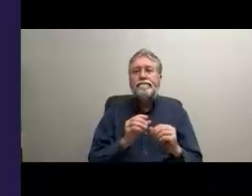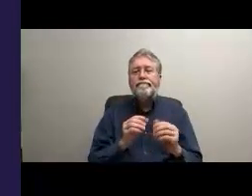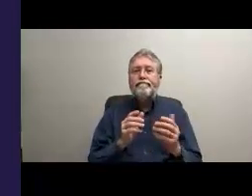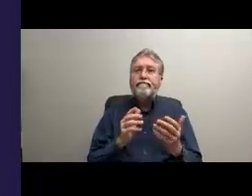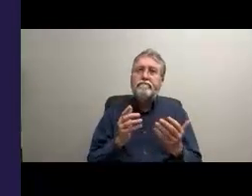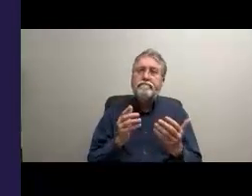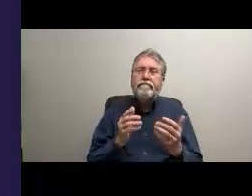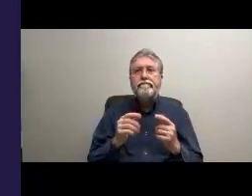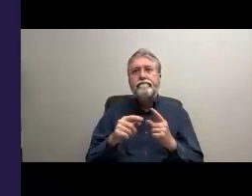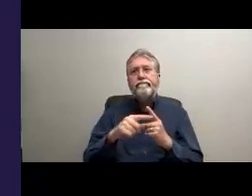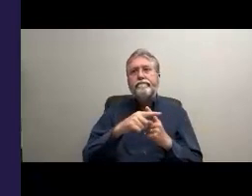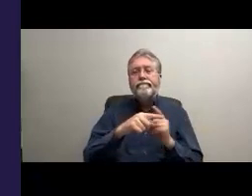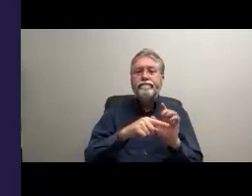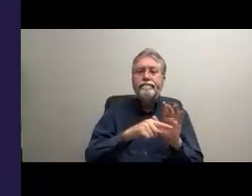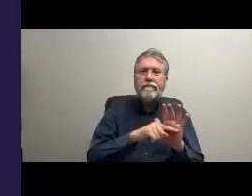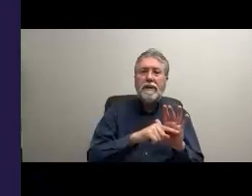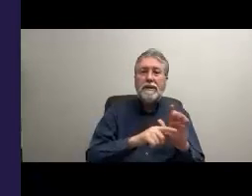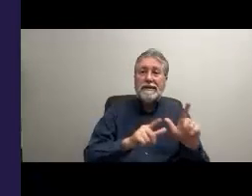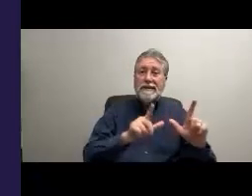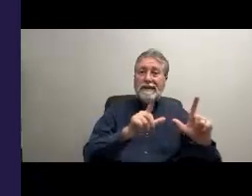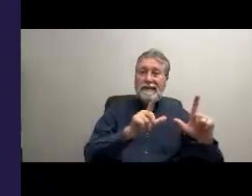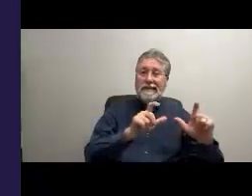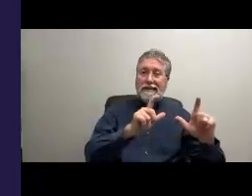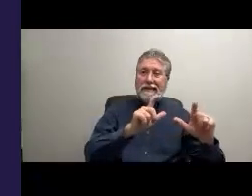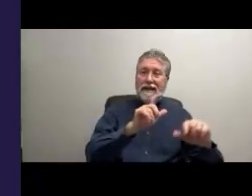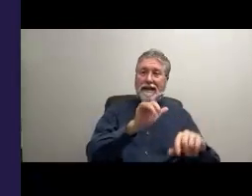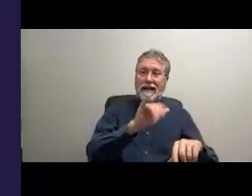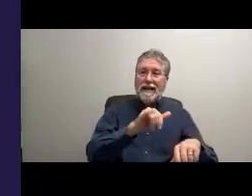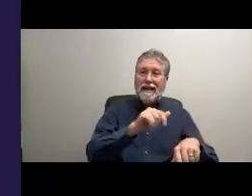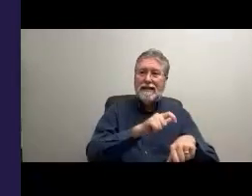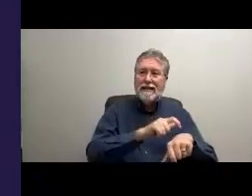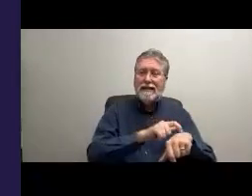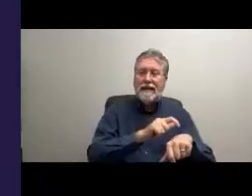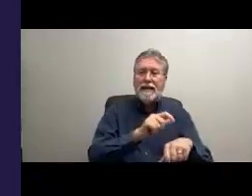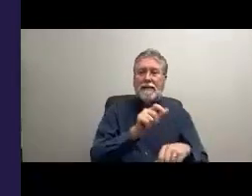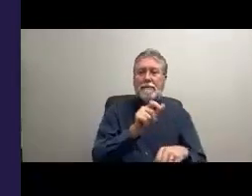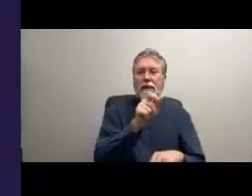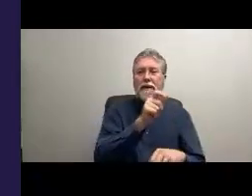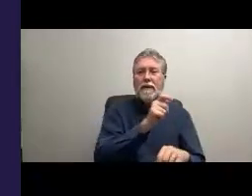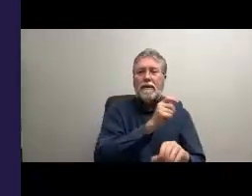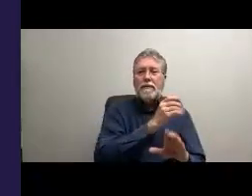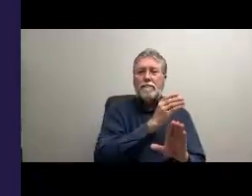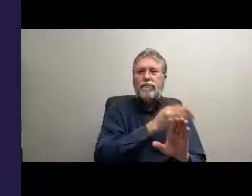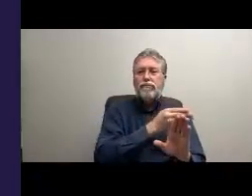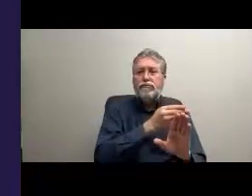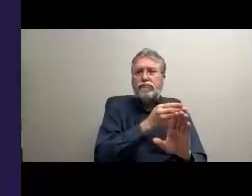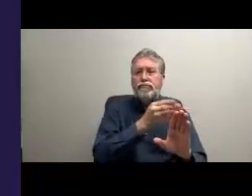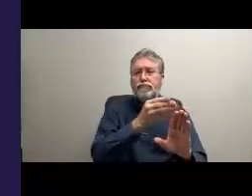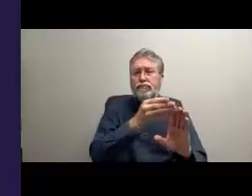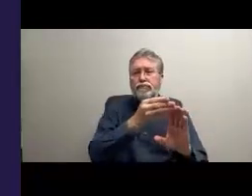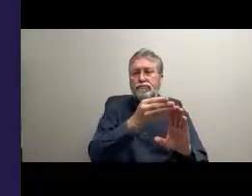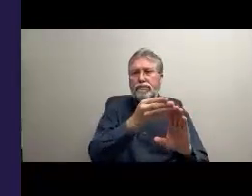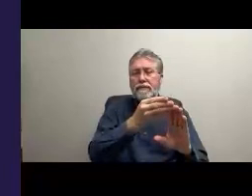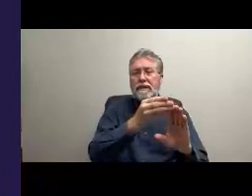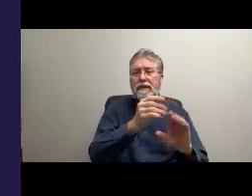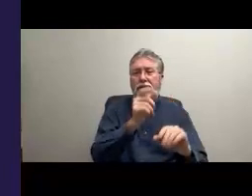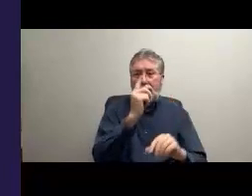el tiempo. De modo que cuando se agrega a través del tiempo, se puede hacer al menos en el nivel